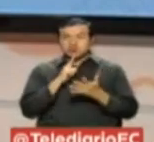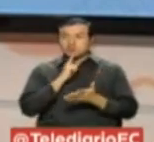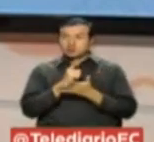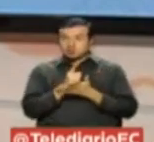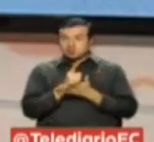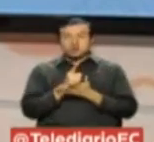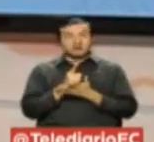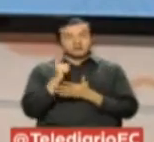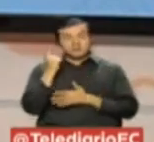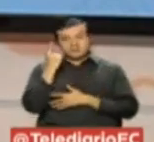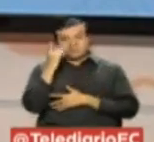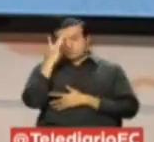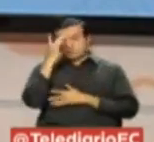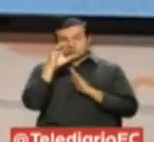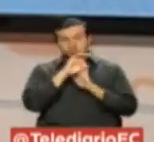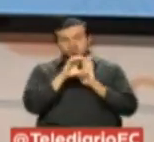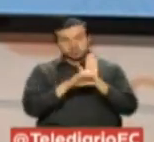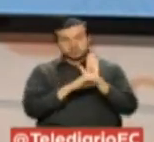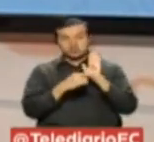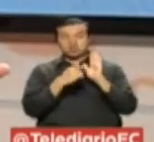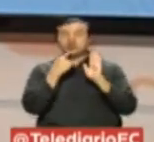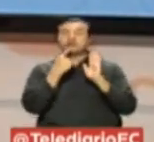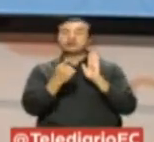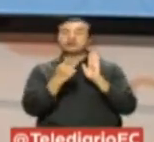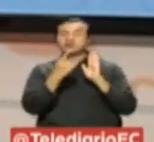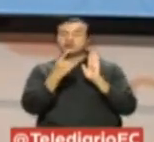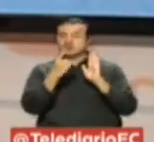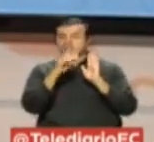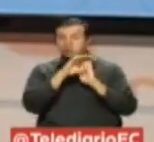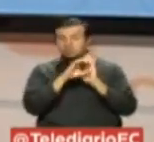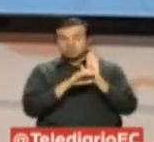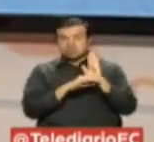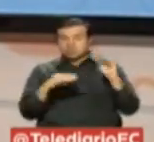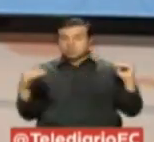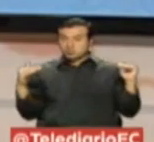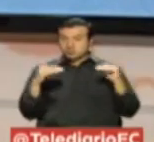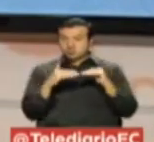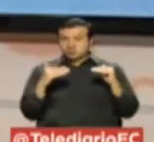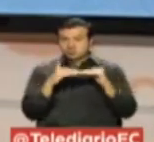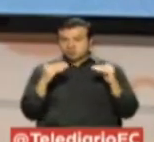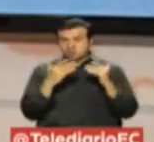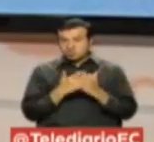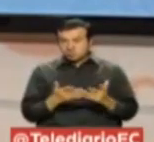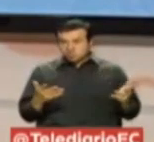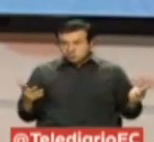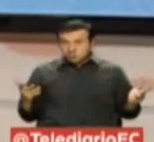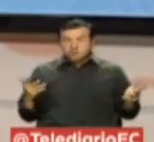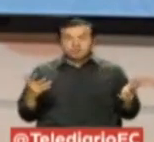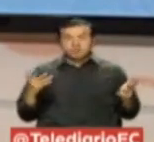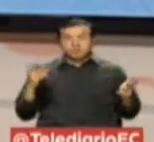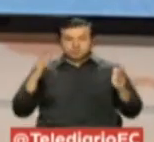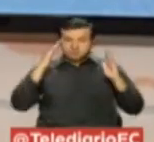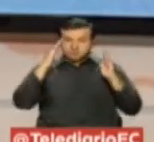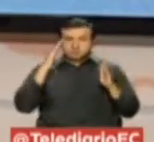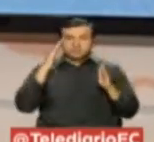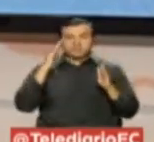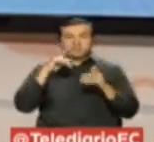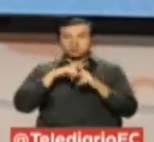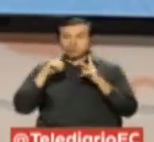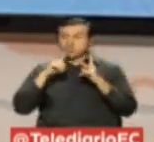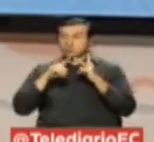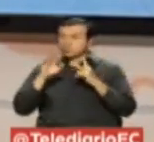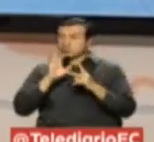simplemente porque la constitución dice que es el trato igualitario equitativo se enfocó en esos porcentajes pero ya en la parte